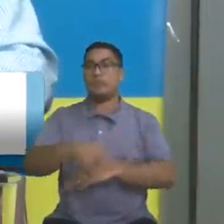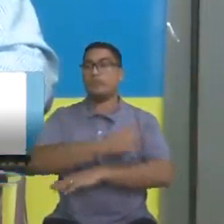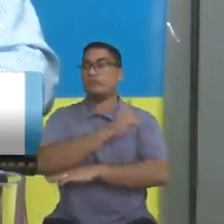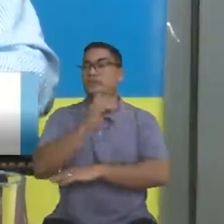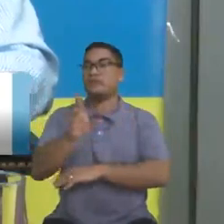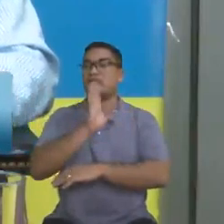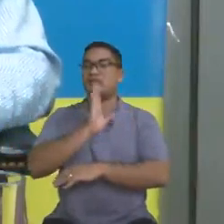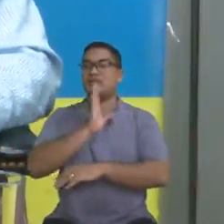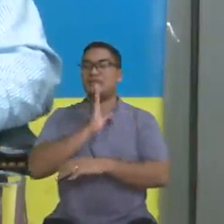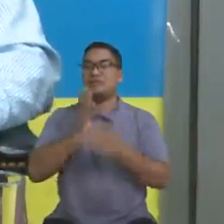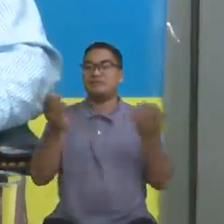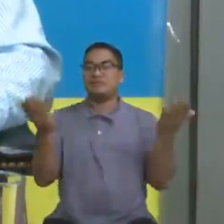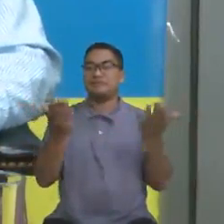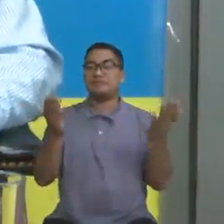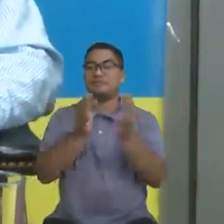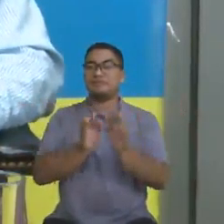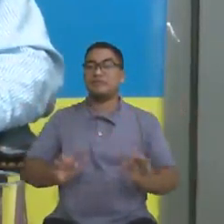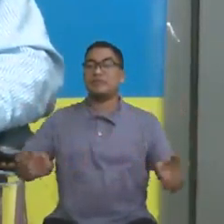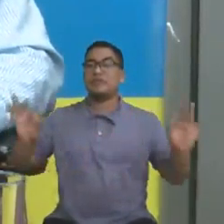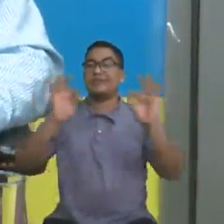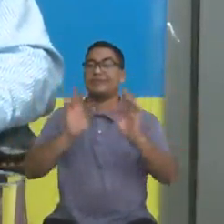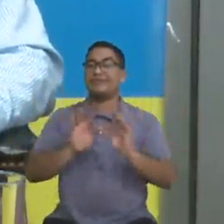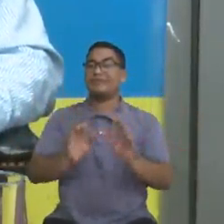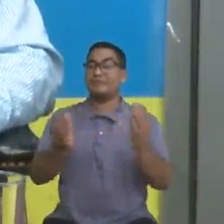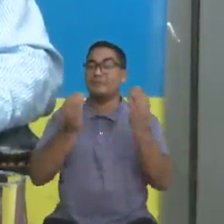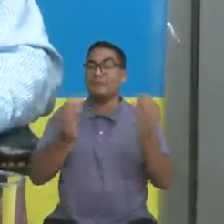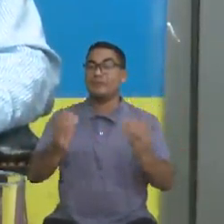Estamos de regreso, amigos televidentes, en su gustado programa